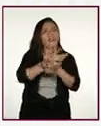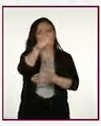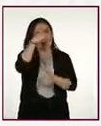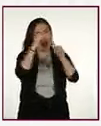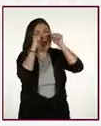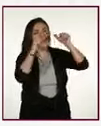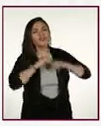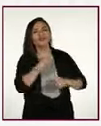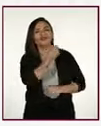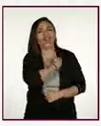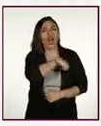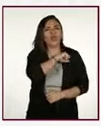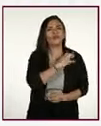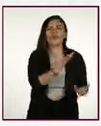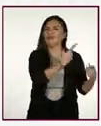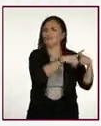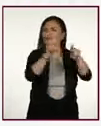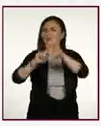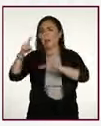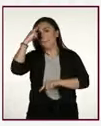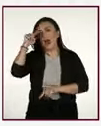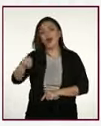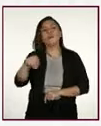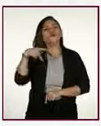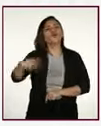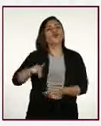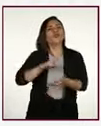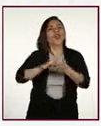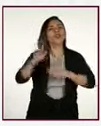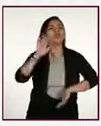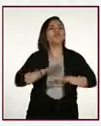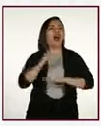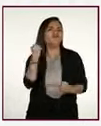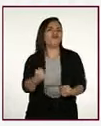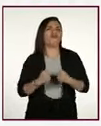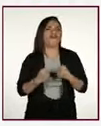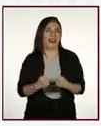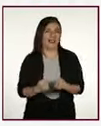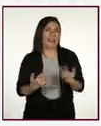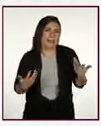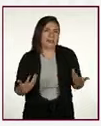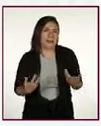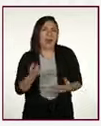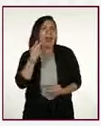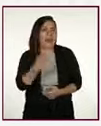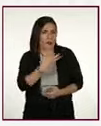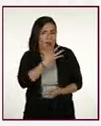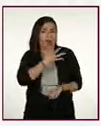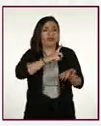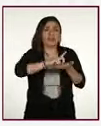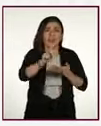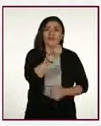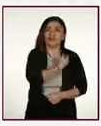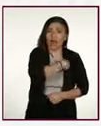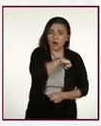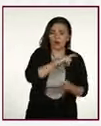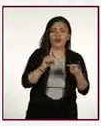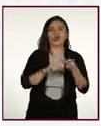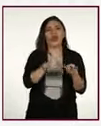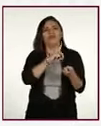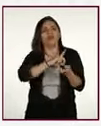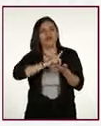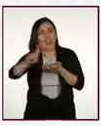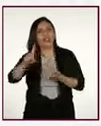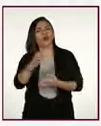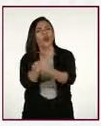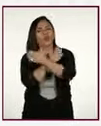a los servicios en general, ¿no? Para que tengan mayor derechos, por así decirlo. Entonces, pues existe el derecho a la salud, el derecho a la